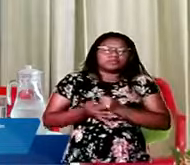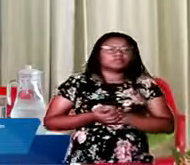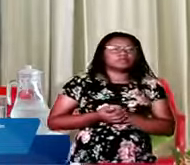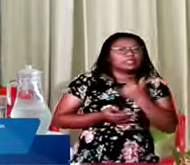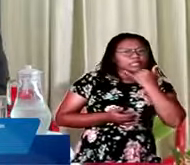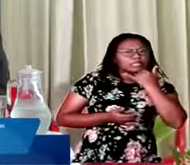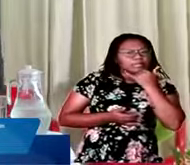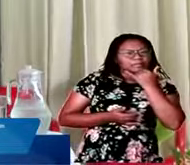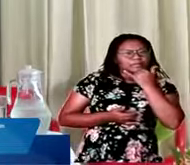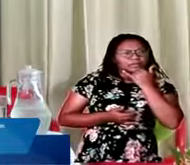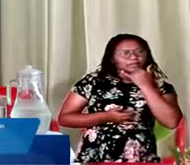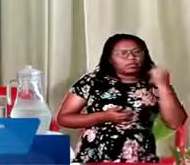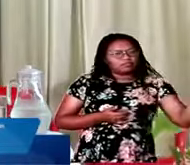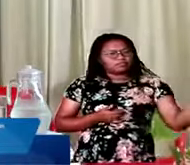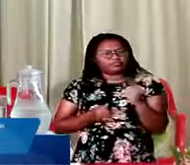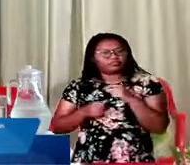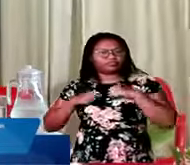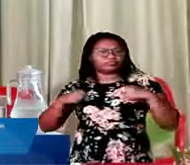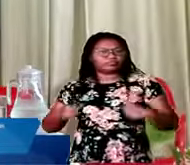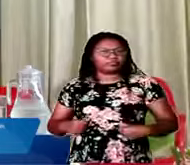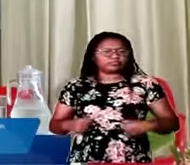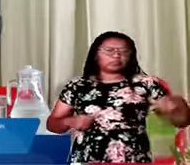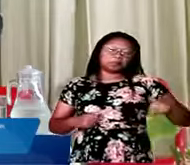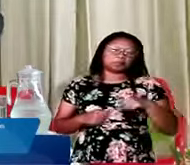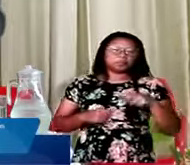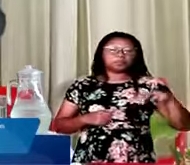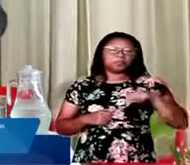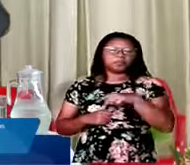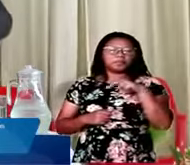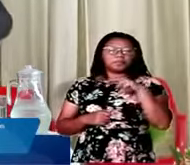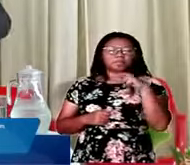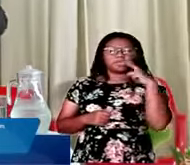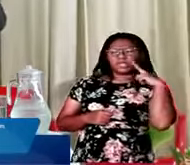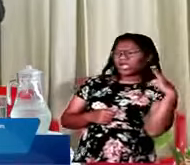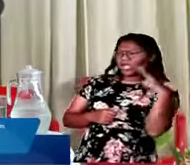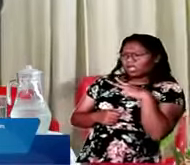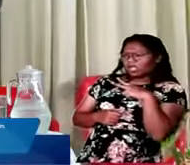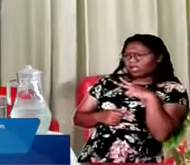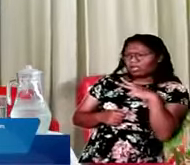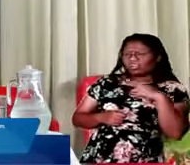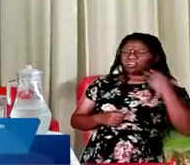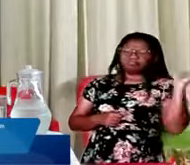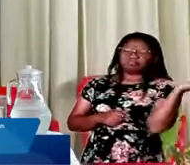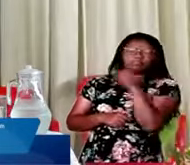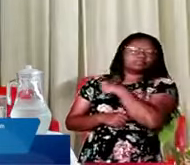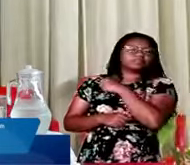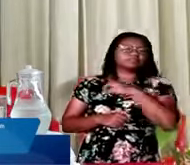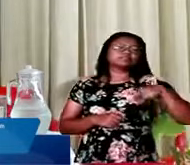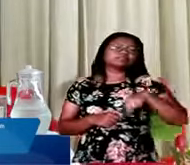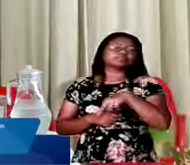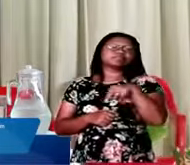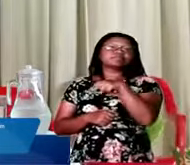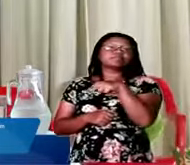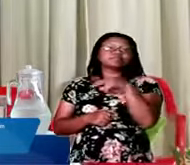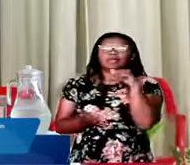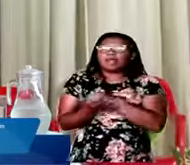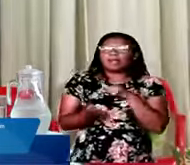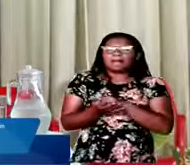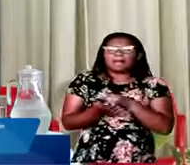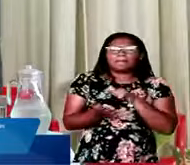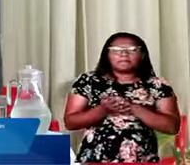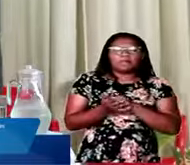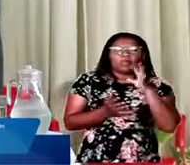Aconteció que descendió un sacerdote por aquel camino y viéndole pasó de largo. Asimismo un